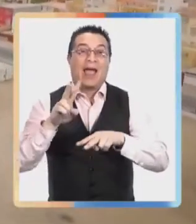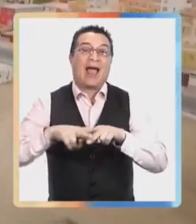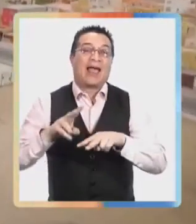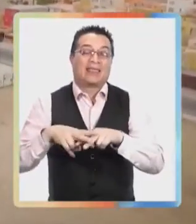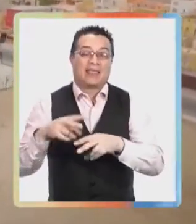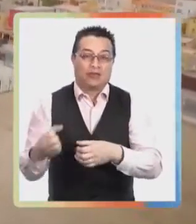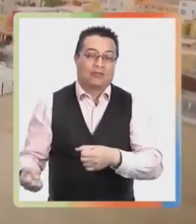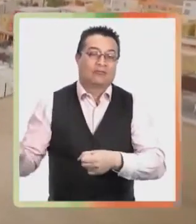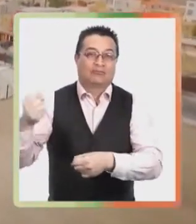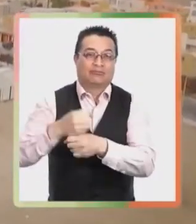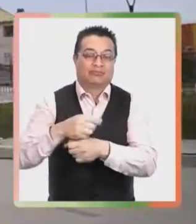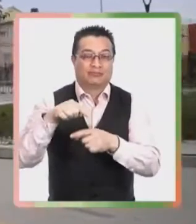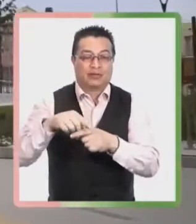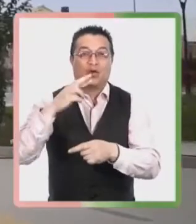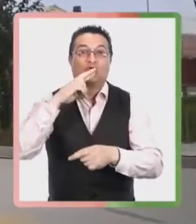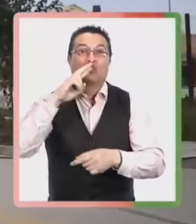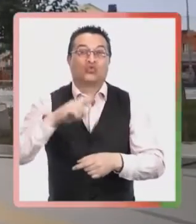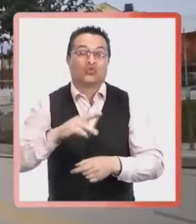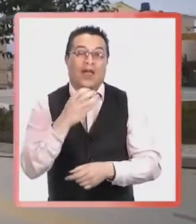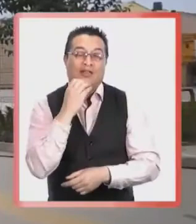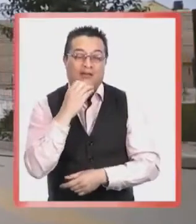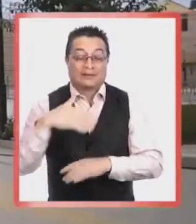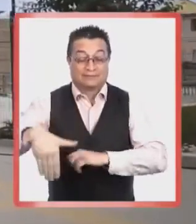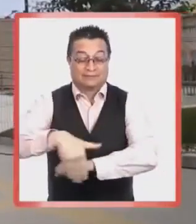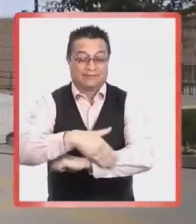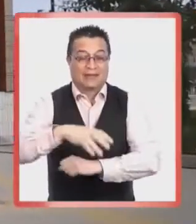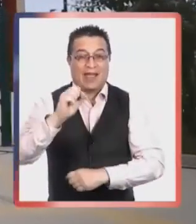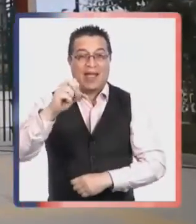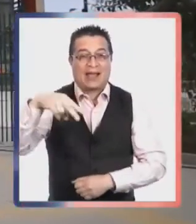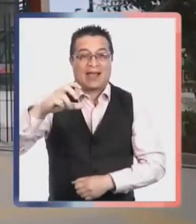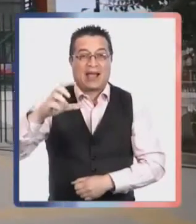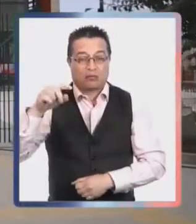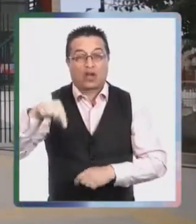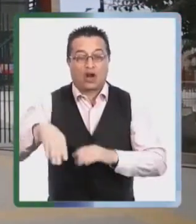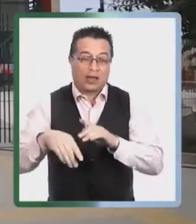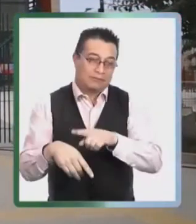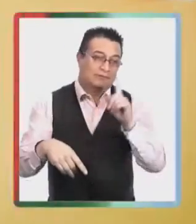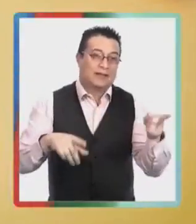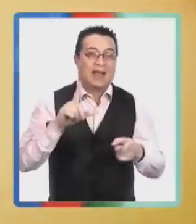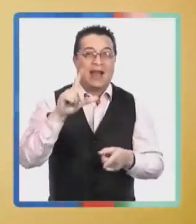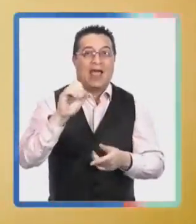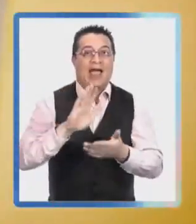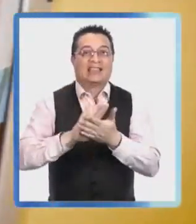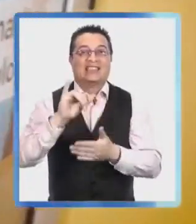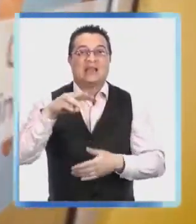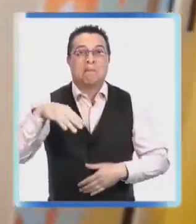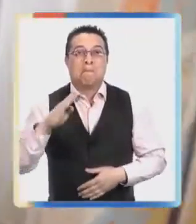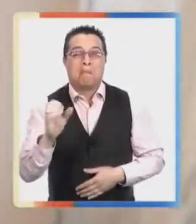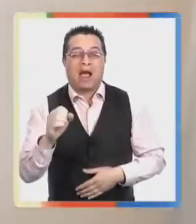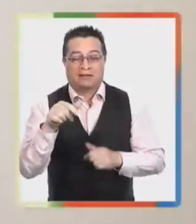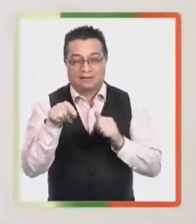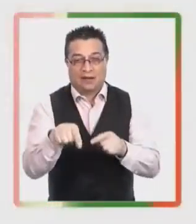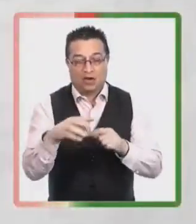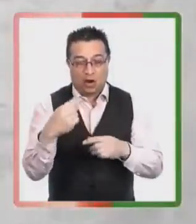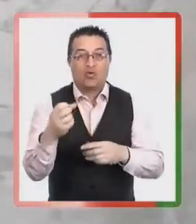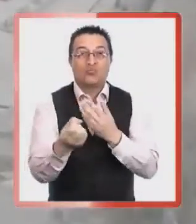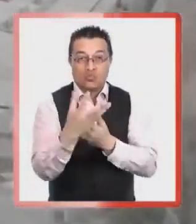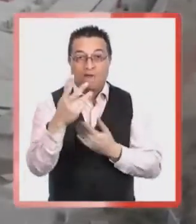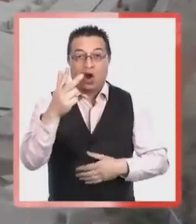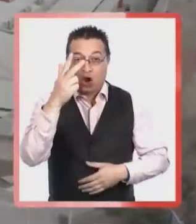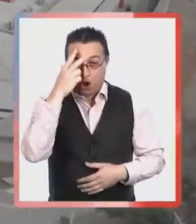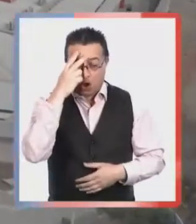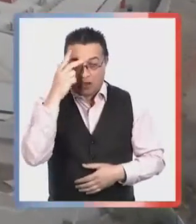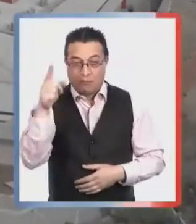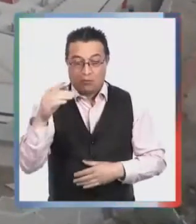reemplazó el antiguo que estaba en la zona sur de antofagasta en que hay angamos ahora estamos el sector de la chimba también abrimos un instituto en